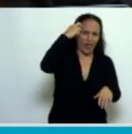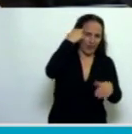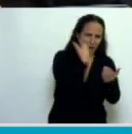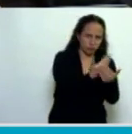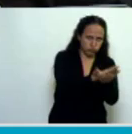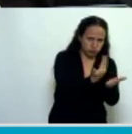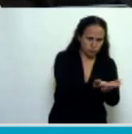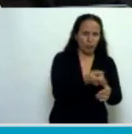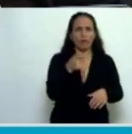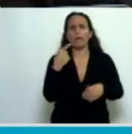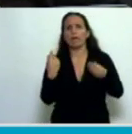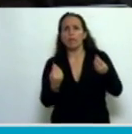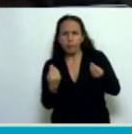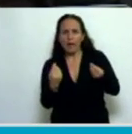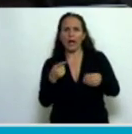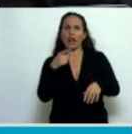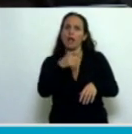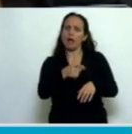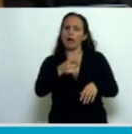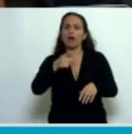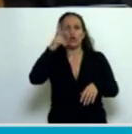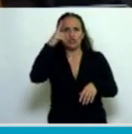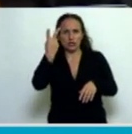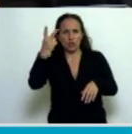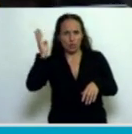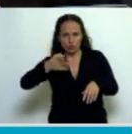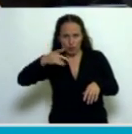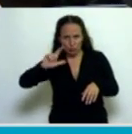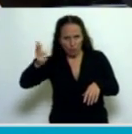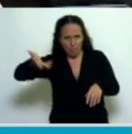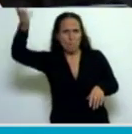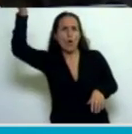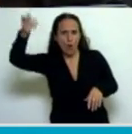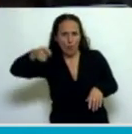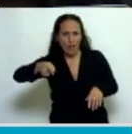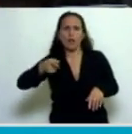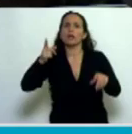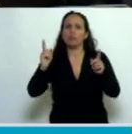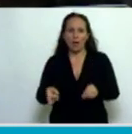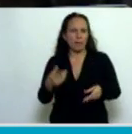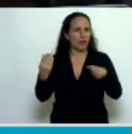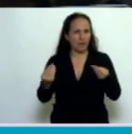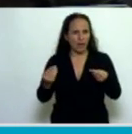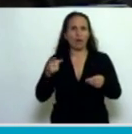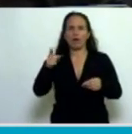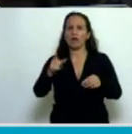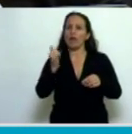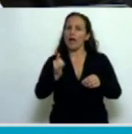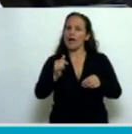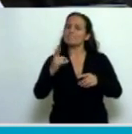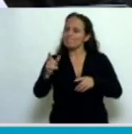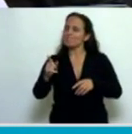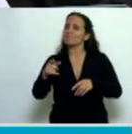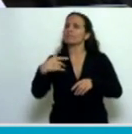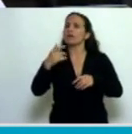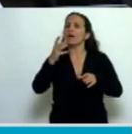Radical para no solamente recuperar el 82% móvil, sino para crear las salas de seguridad social en